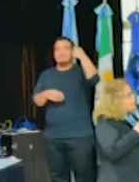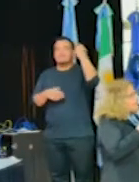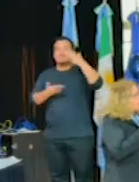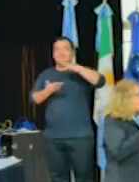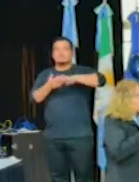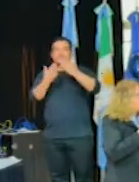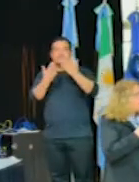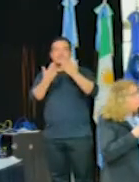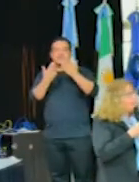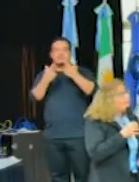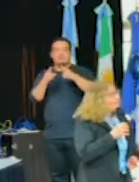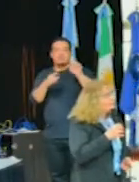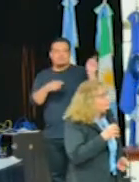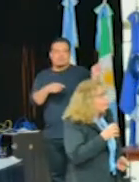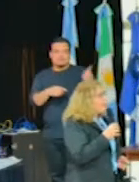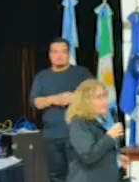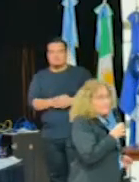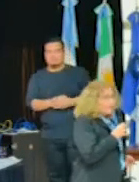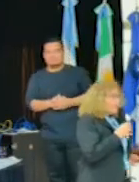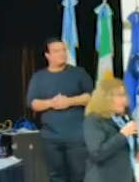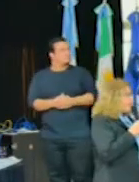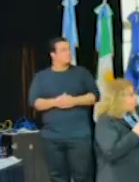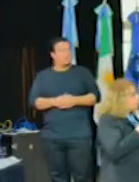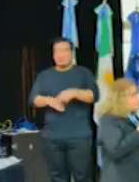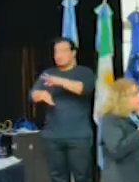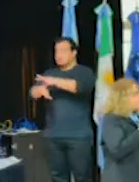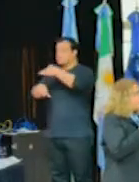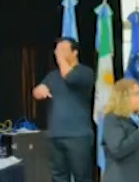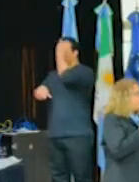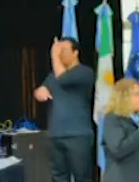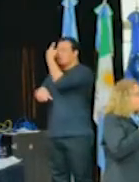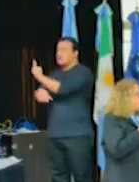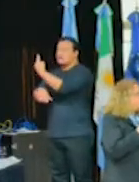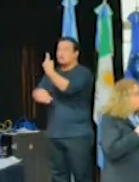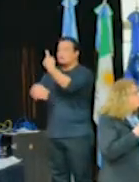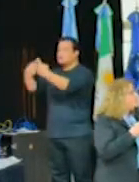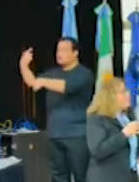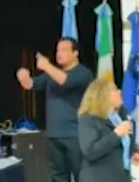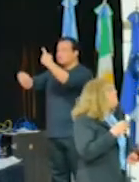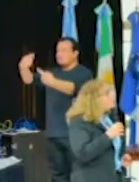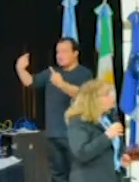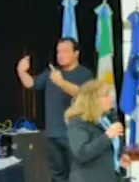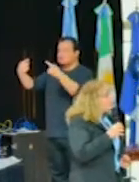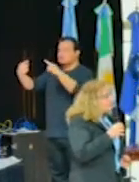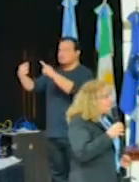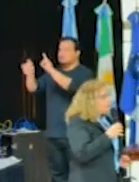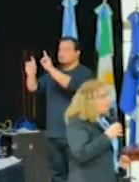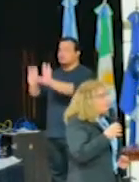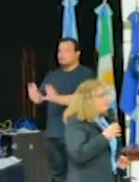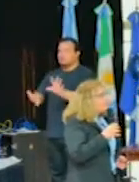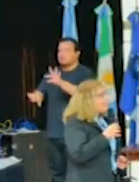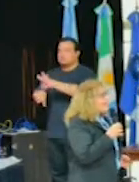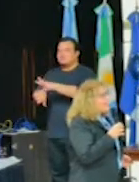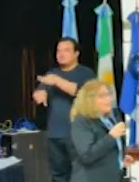Cada paciente es único, diferente. La enfermedad es la suma de pequeñas contribuciones. Dale, vamos, soltate, todas